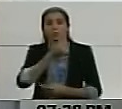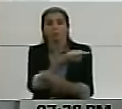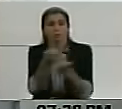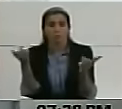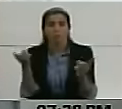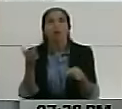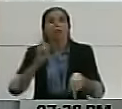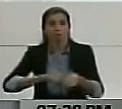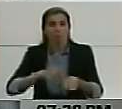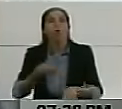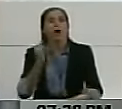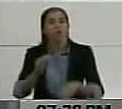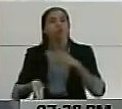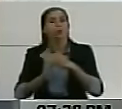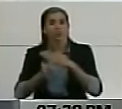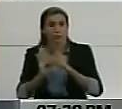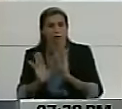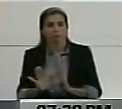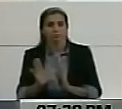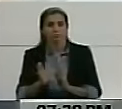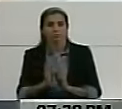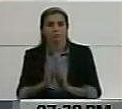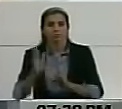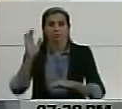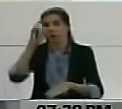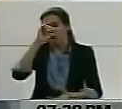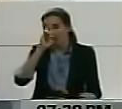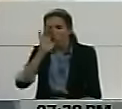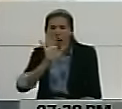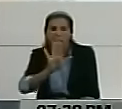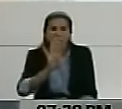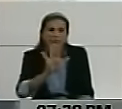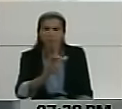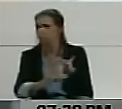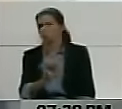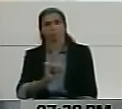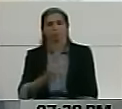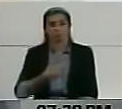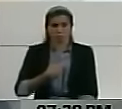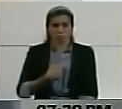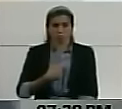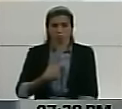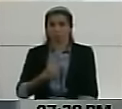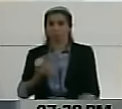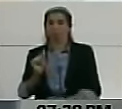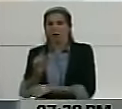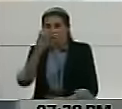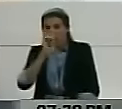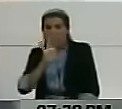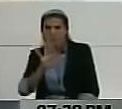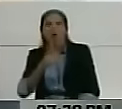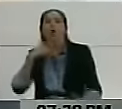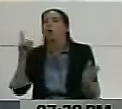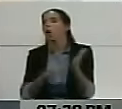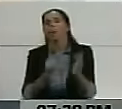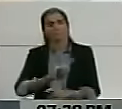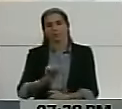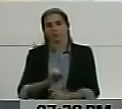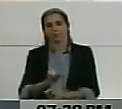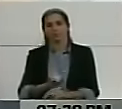estamos a tiempo. Y esto no es una amenaza, porque el que amenaza no cumple. Esto es